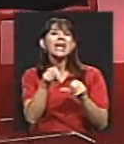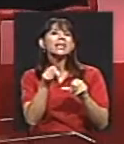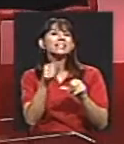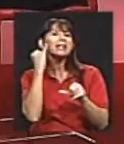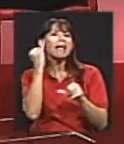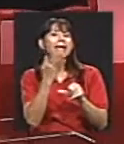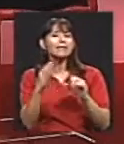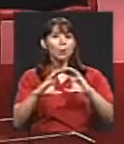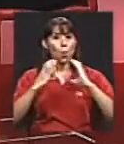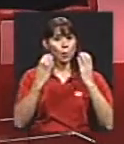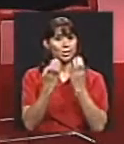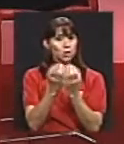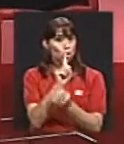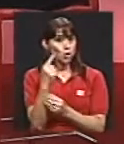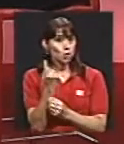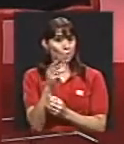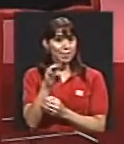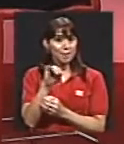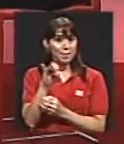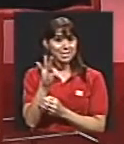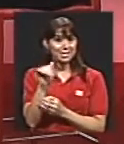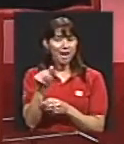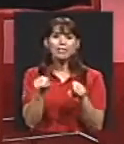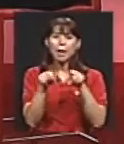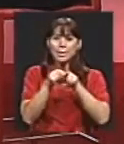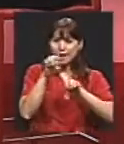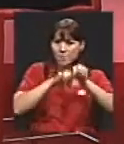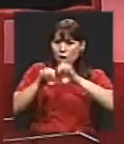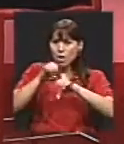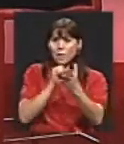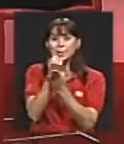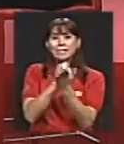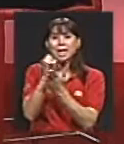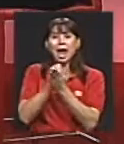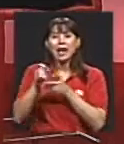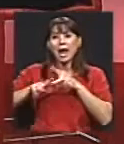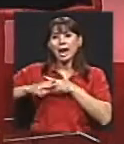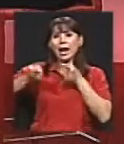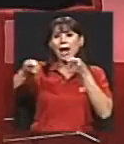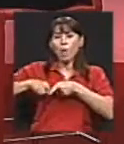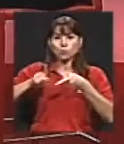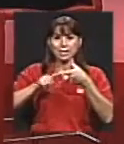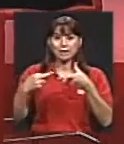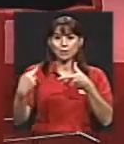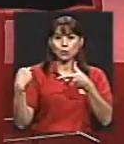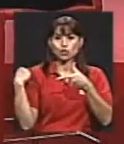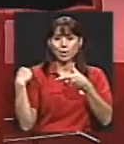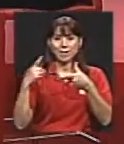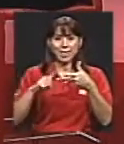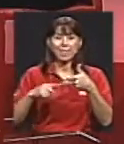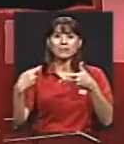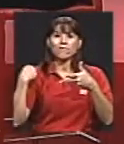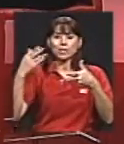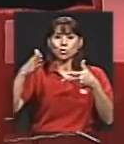sino que evaluada investigará las causas y responsabilidades responsables de los problemas de